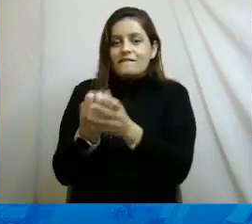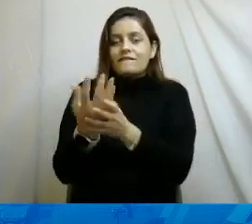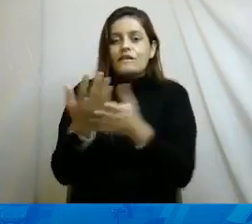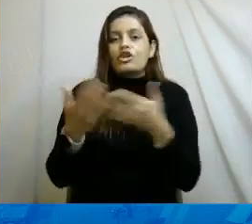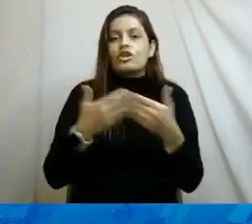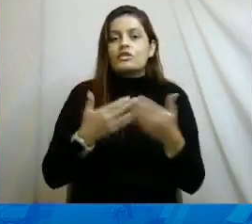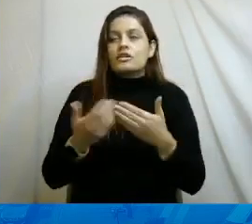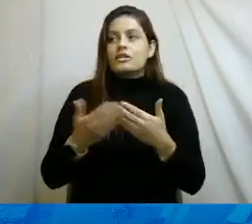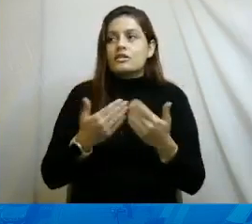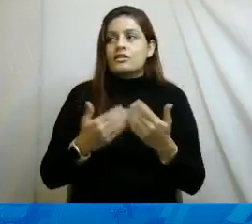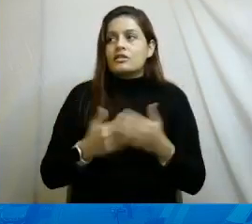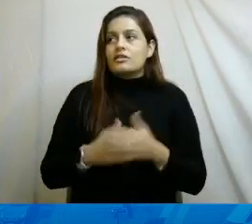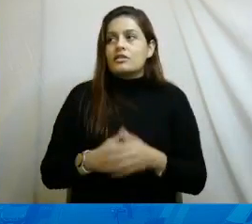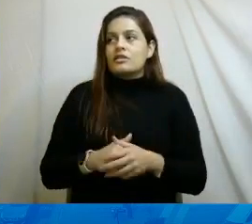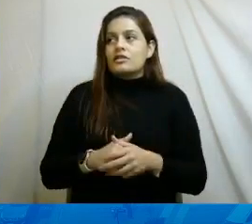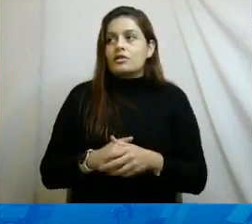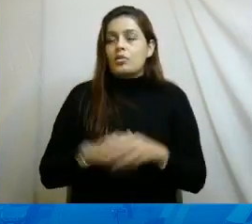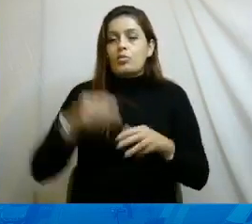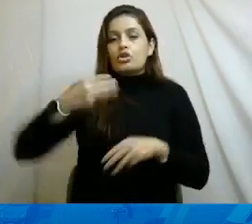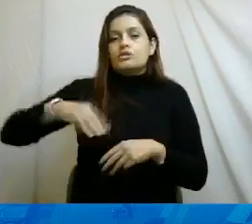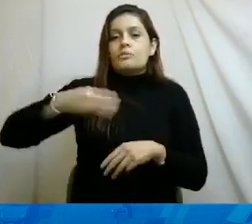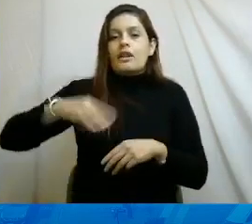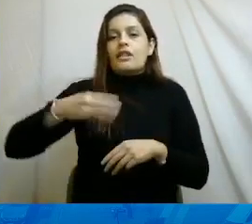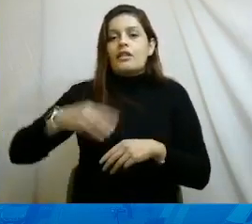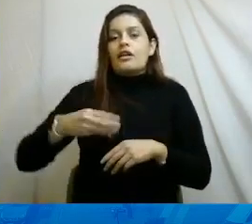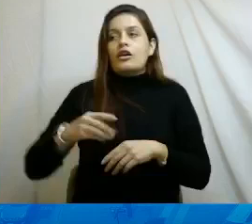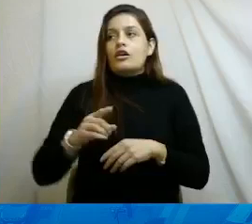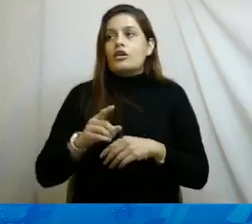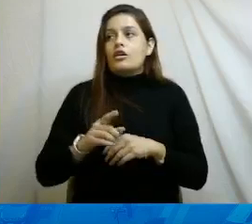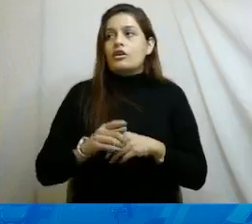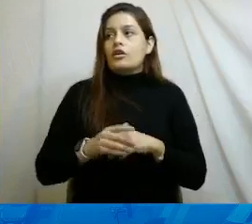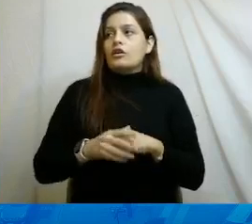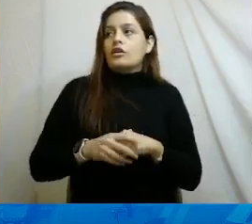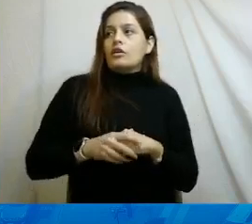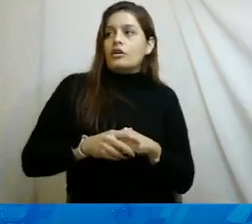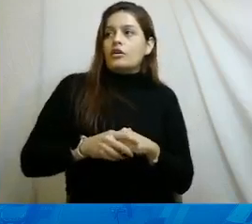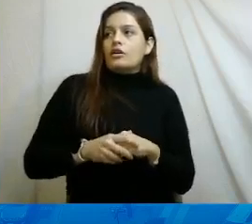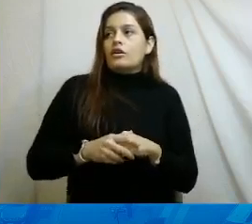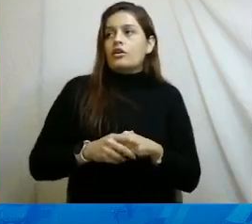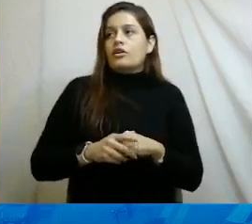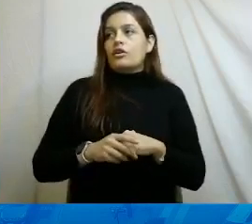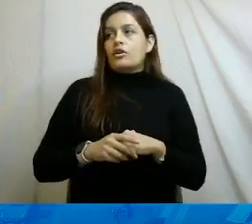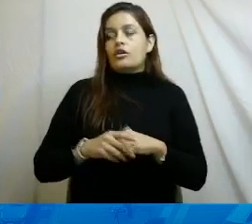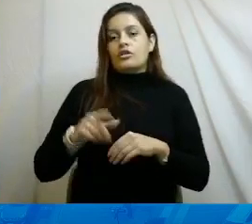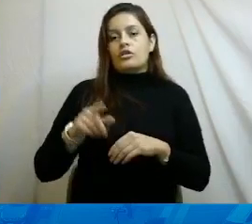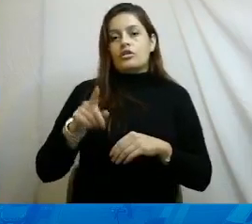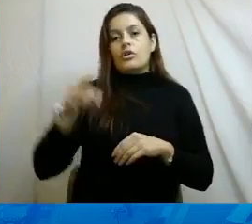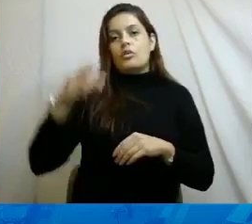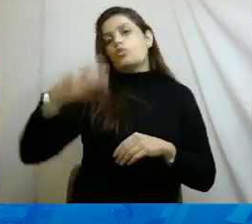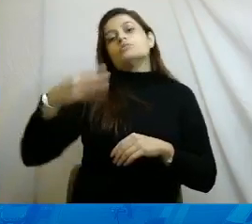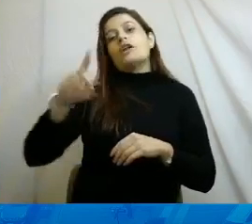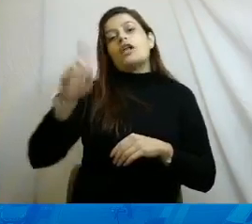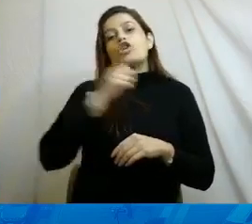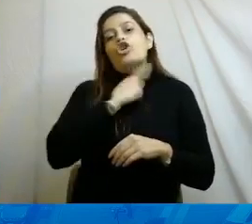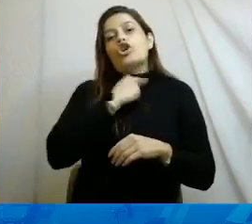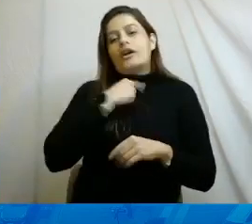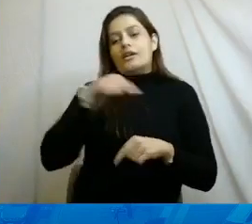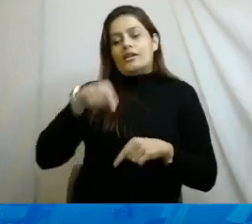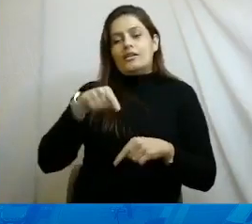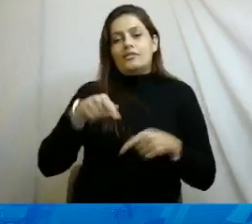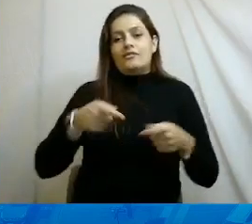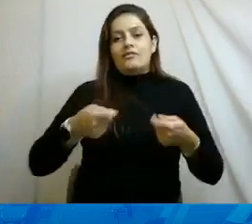porque el municipio no quiere que yo instale más ese carro ahí y que yo no siga trabajando.